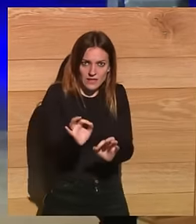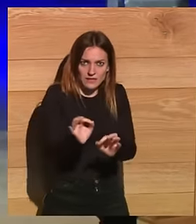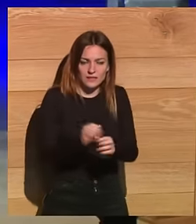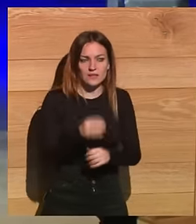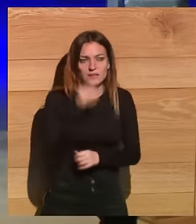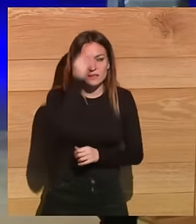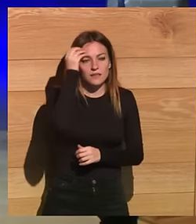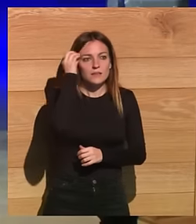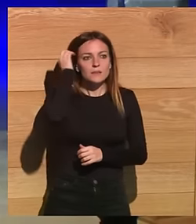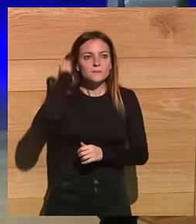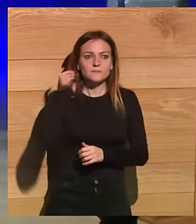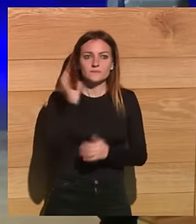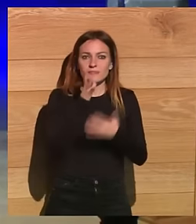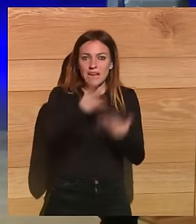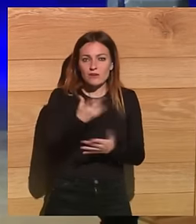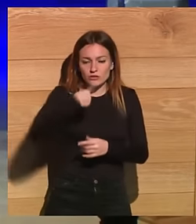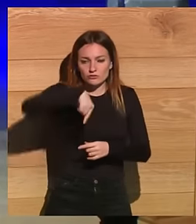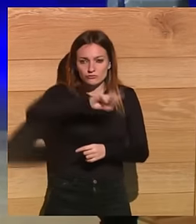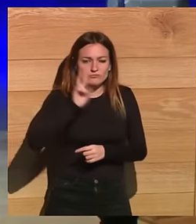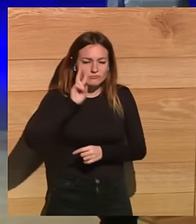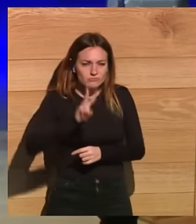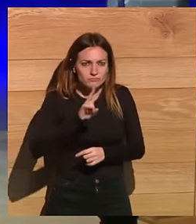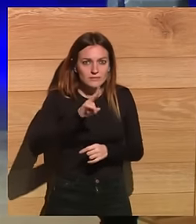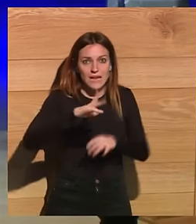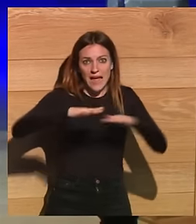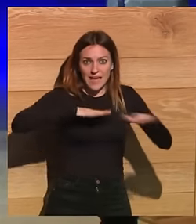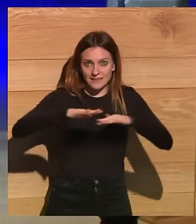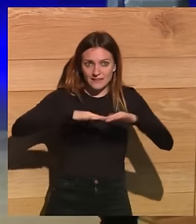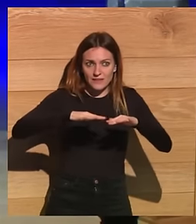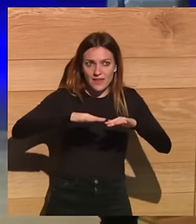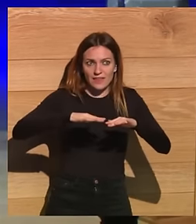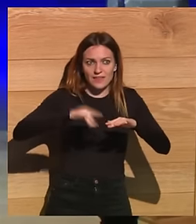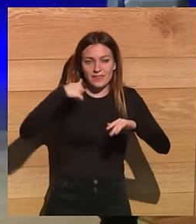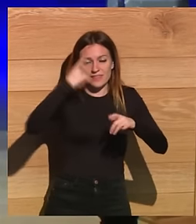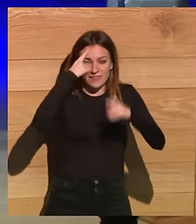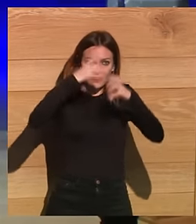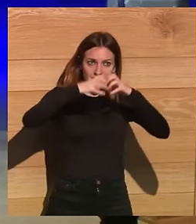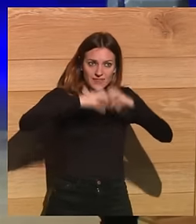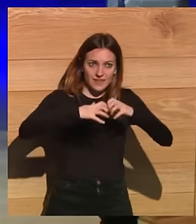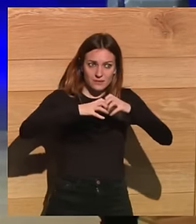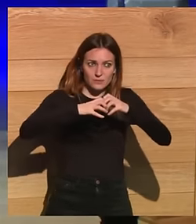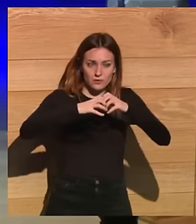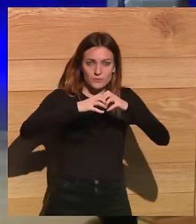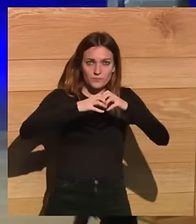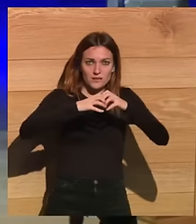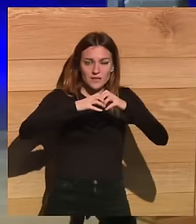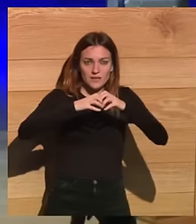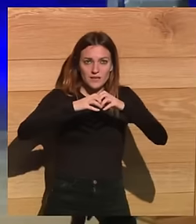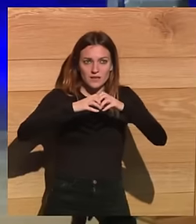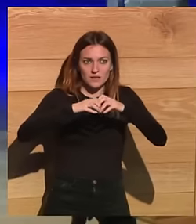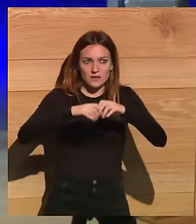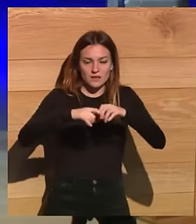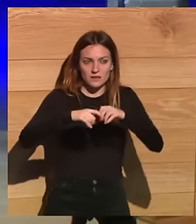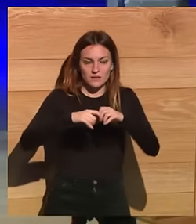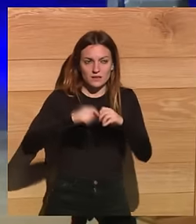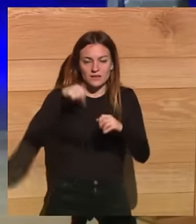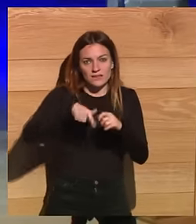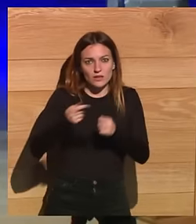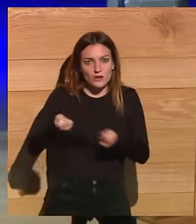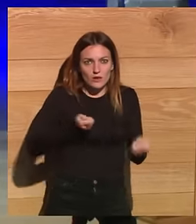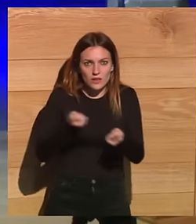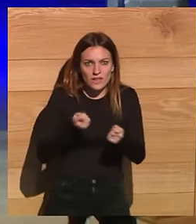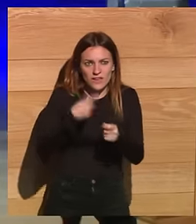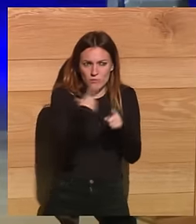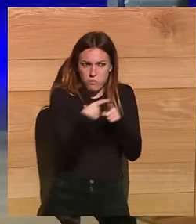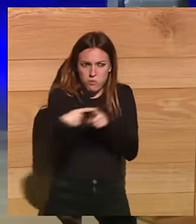viendo la actividad electromagnética magnética del cerebro, milisegundo por milisegundo. Lo que vemos aquí es una combinación de dos técnicas: